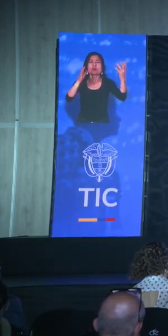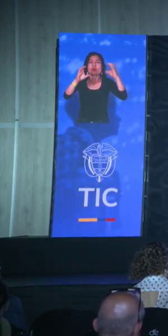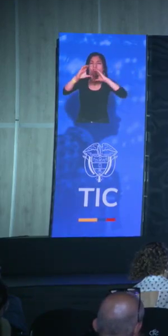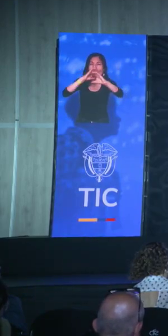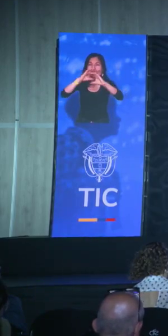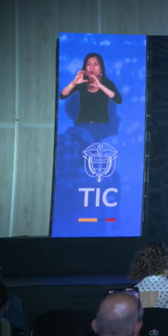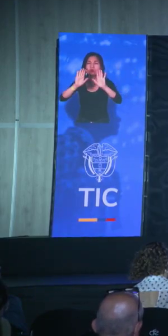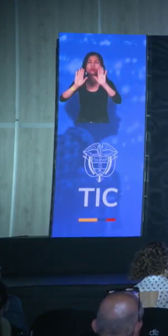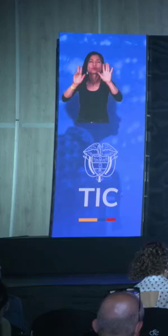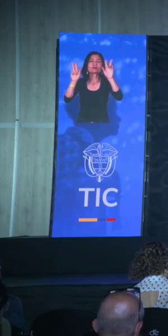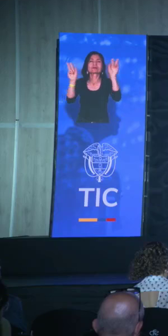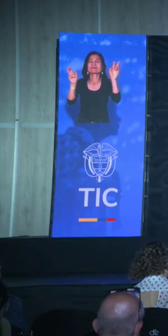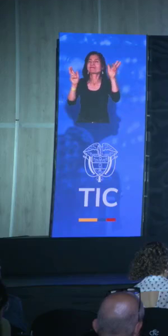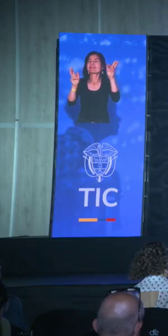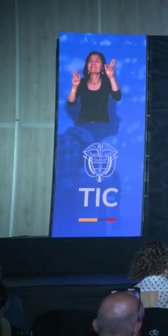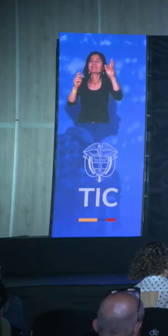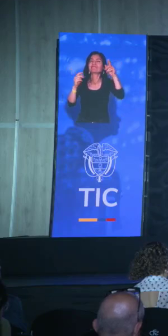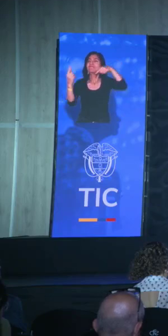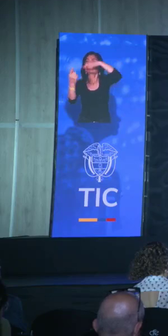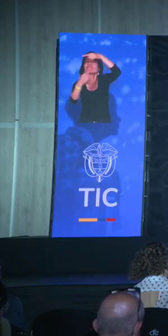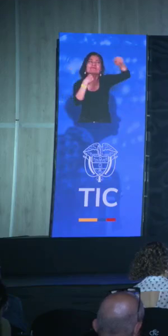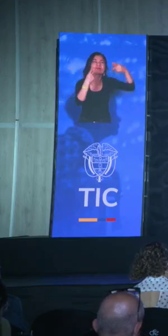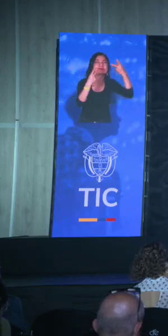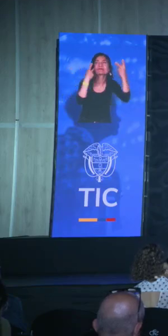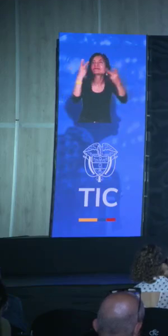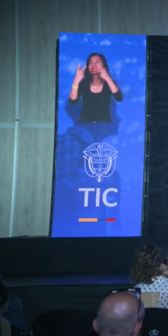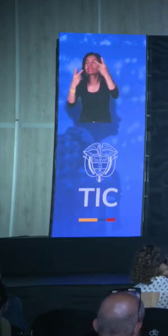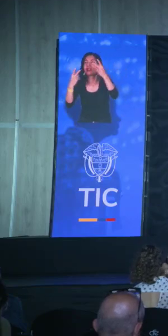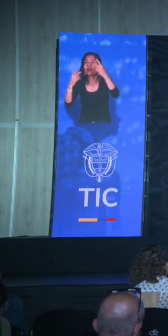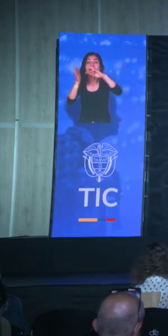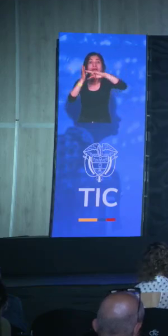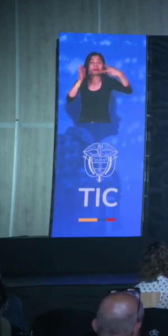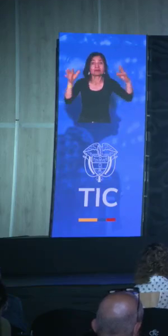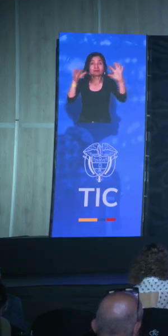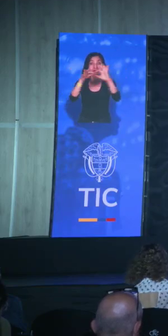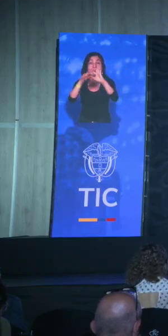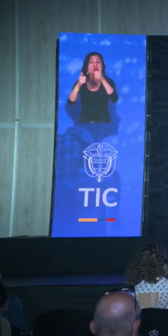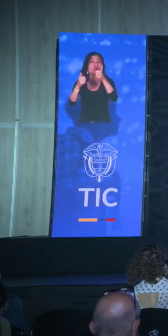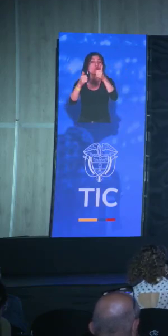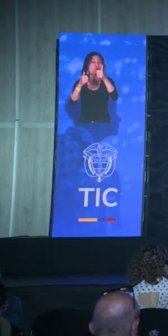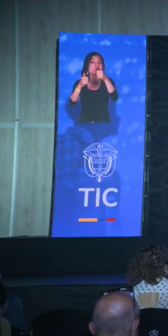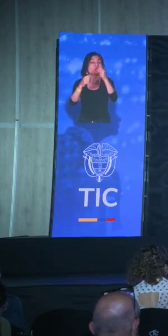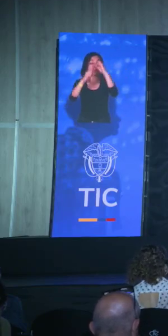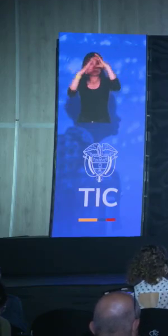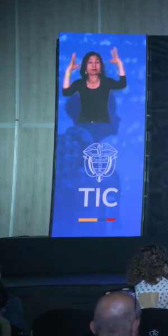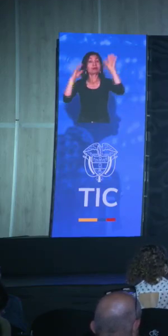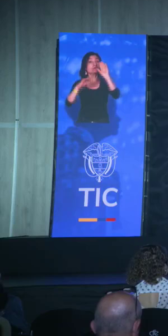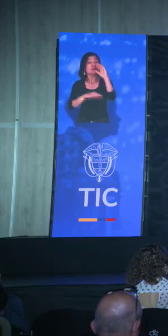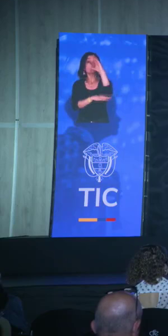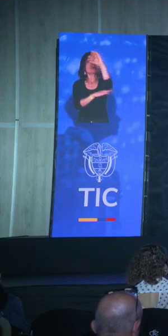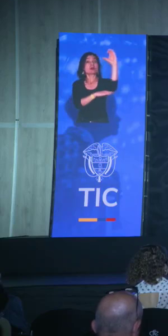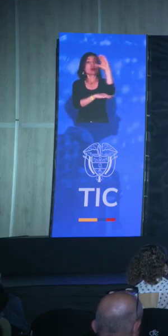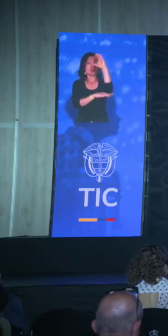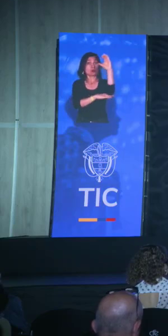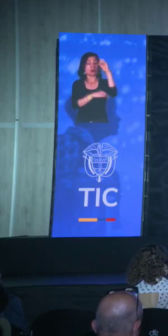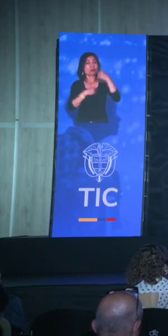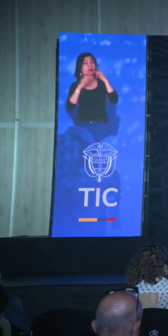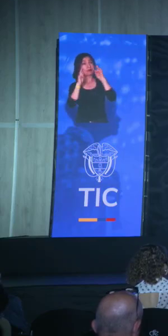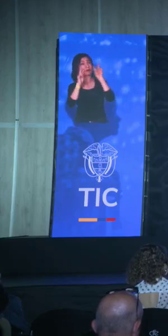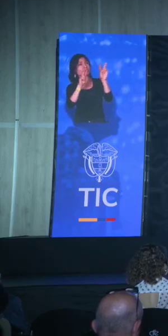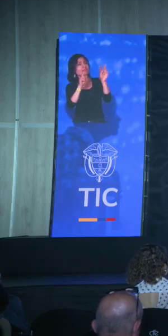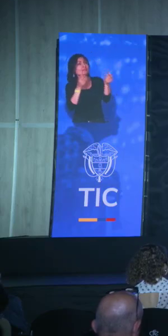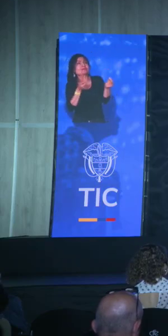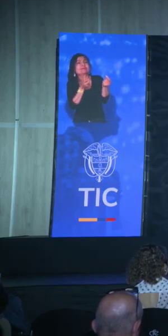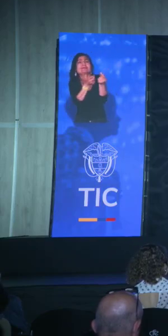turísticos inteligentes, que es sumamente inspirador para nosotros, sobre todo porque Colombia para nosotros es un país que